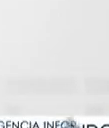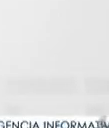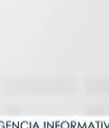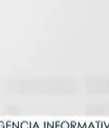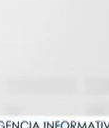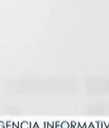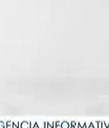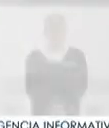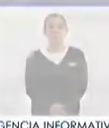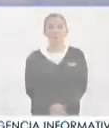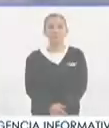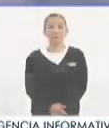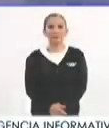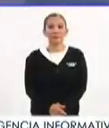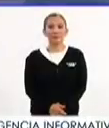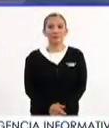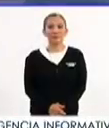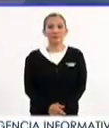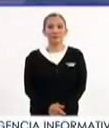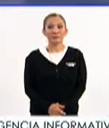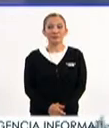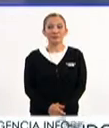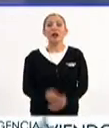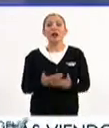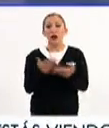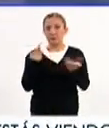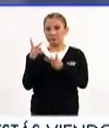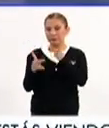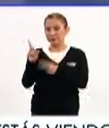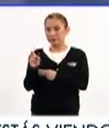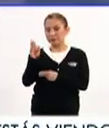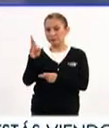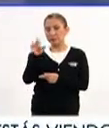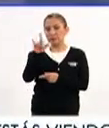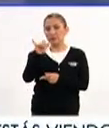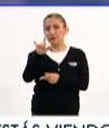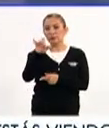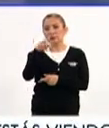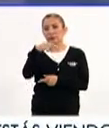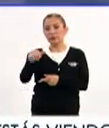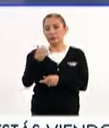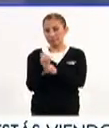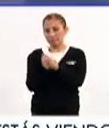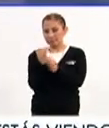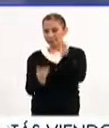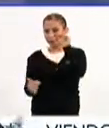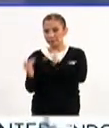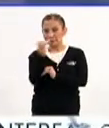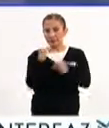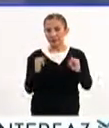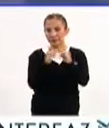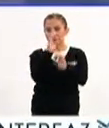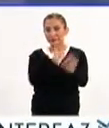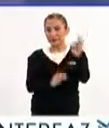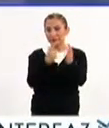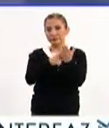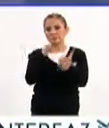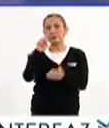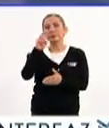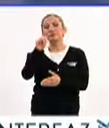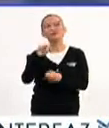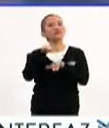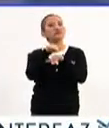espero. Gracias. Pues estamos platicando con el doctor Luis de la Peña, investigador emérito del Instituto de Física de la